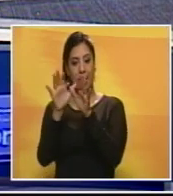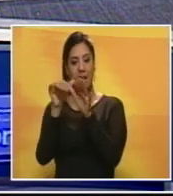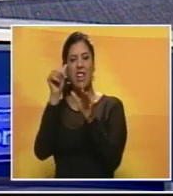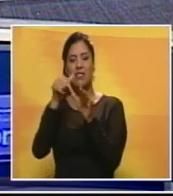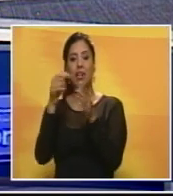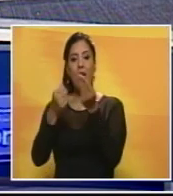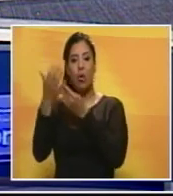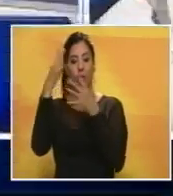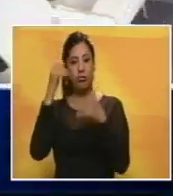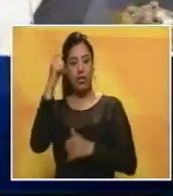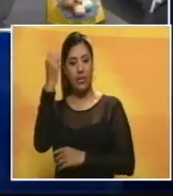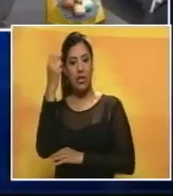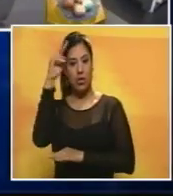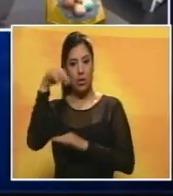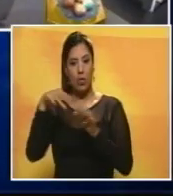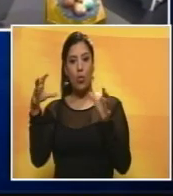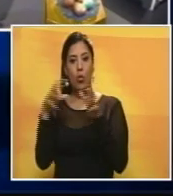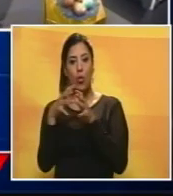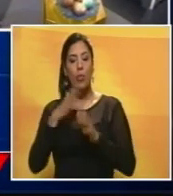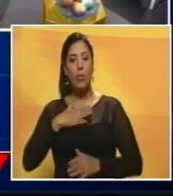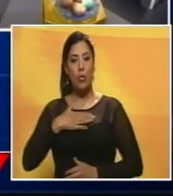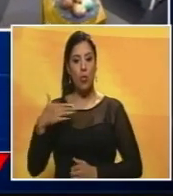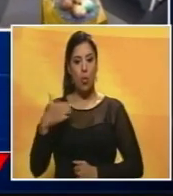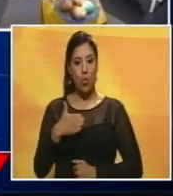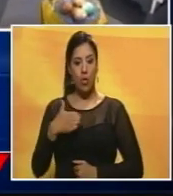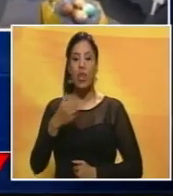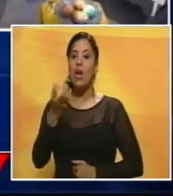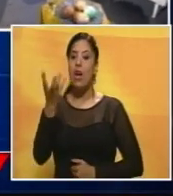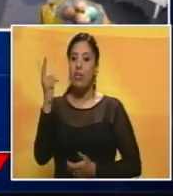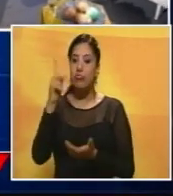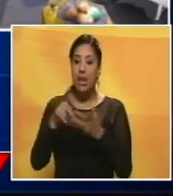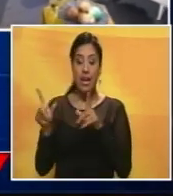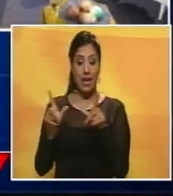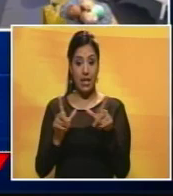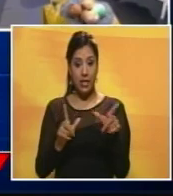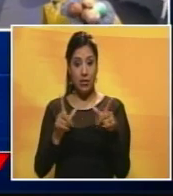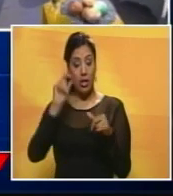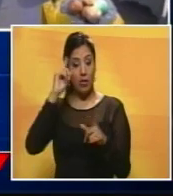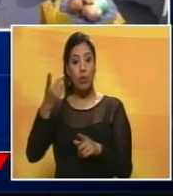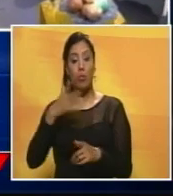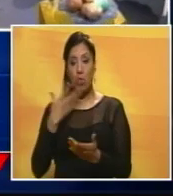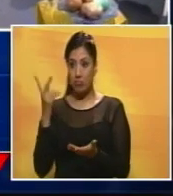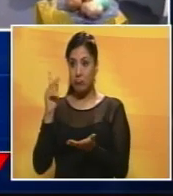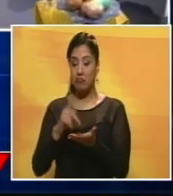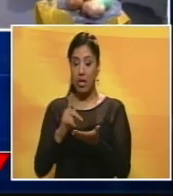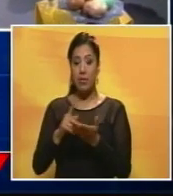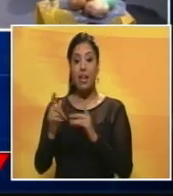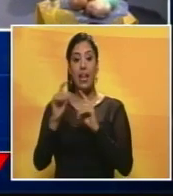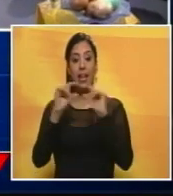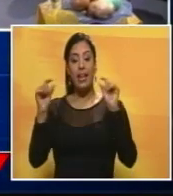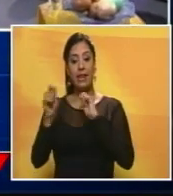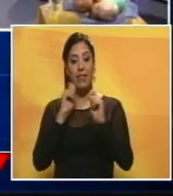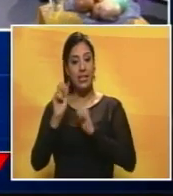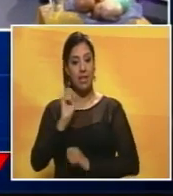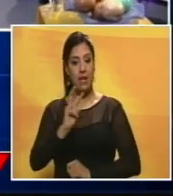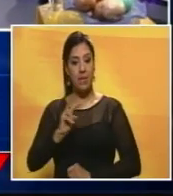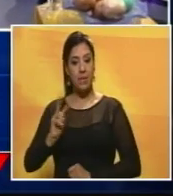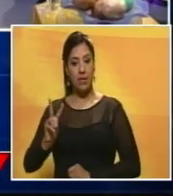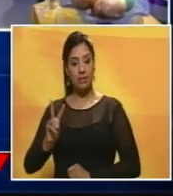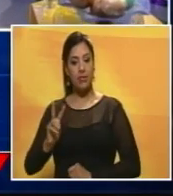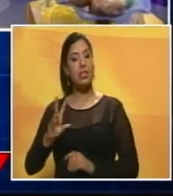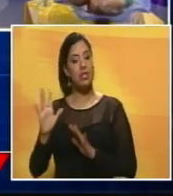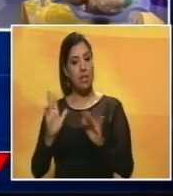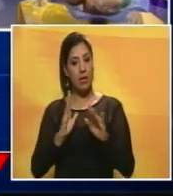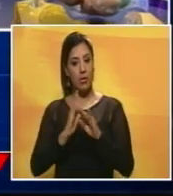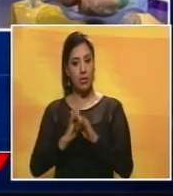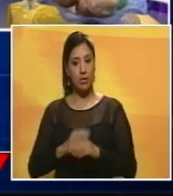Alvarado, economista y diputado ante la Asamblea Nacional por la Unidad. Ya está aquí en el estudio con nosotros. Recuerden que pueden participar con la etiqueta Entrevista Bebé.